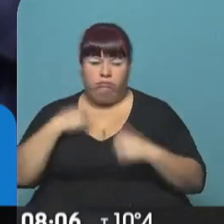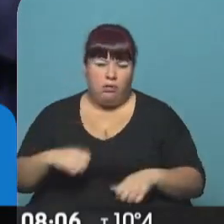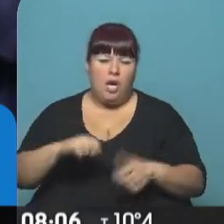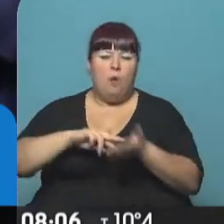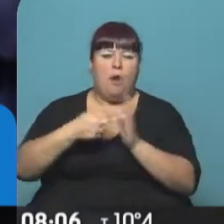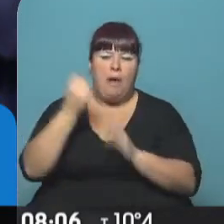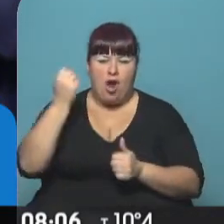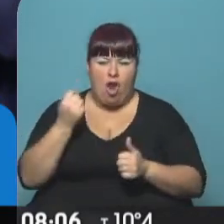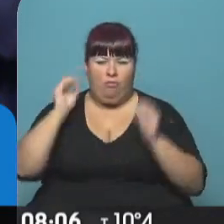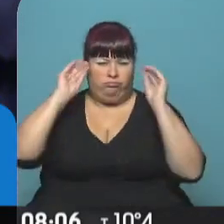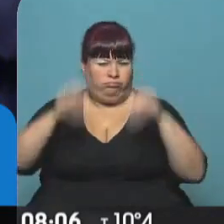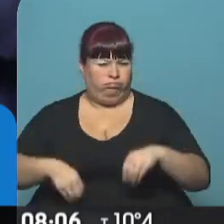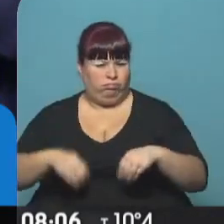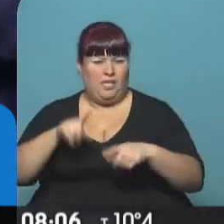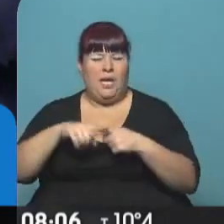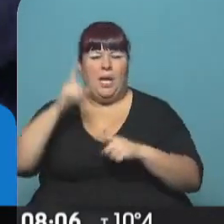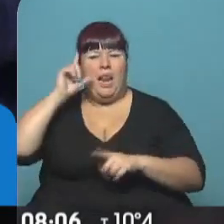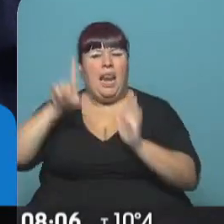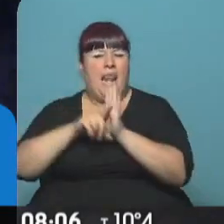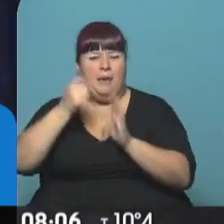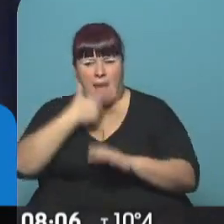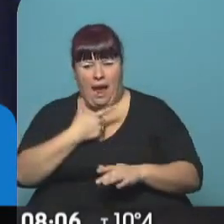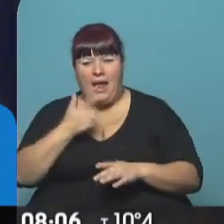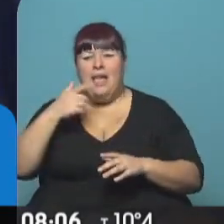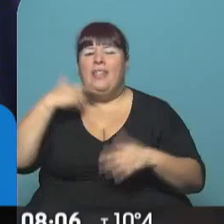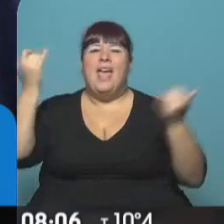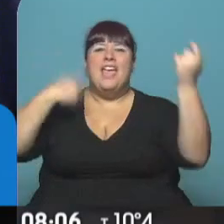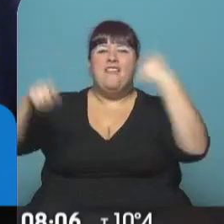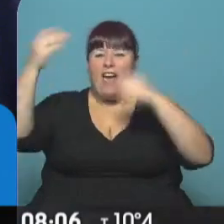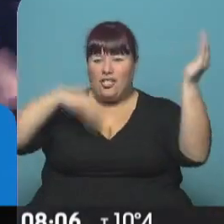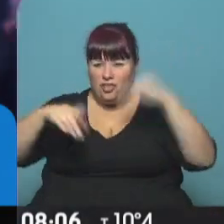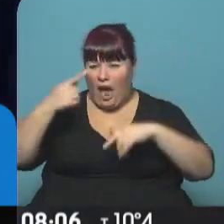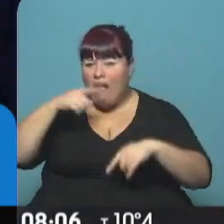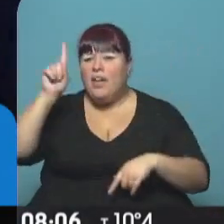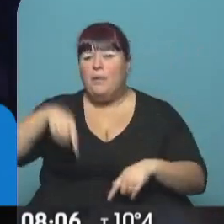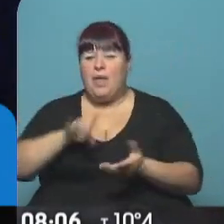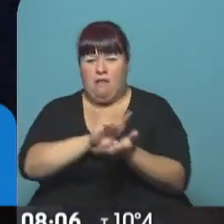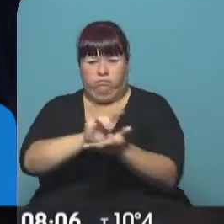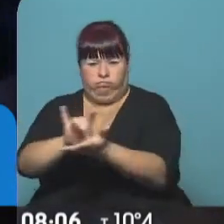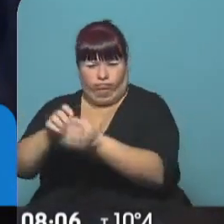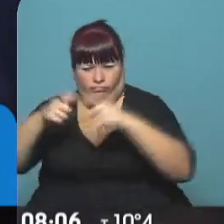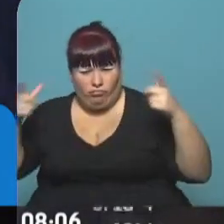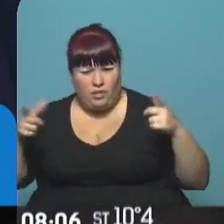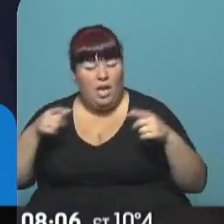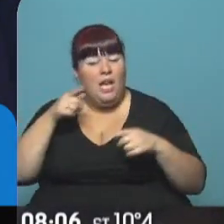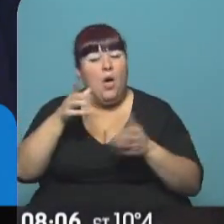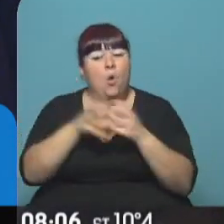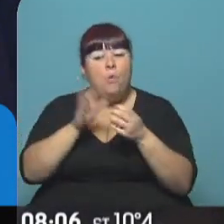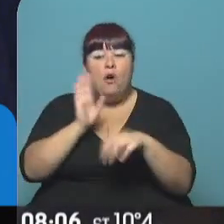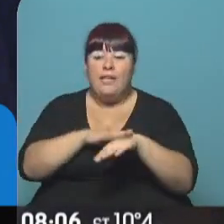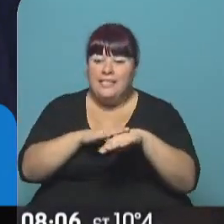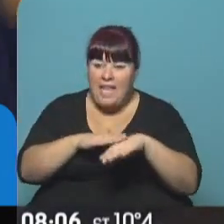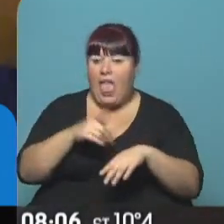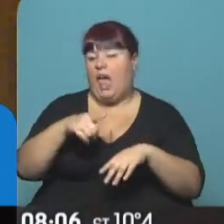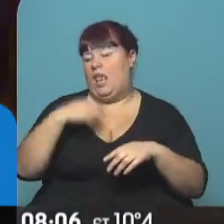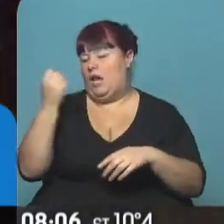crisis económica, el fracaso de las medidas de Macri. En vez de lluvia de inversiones tuvimos lluvia de despidos. Y el Frente de Izquierda está en